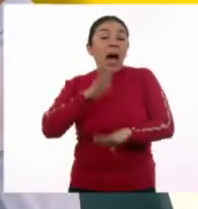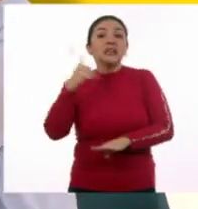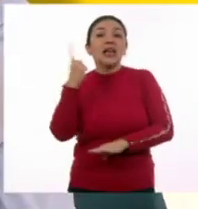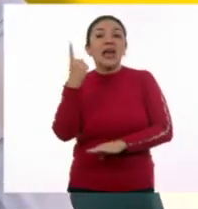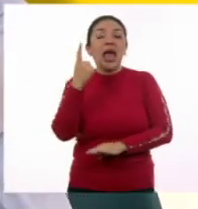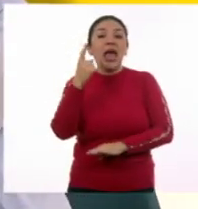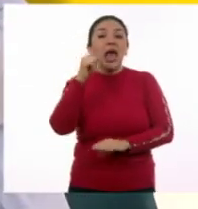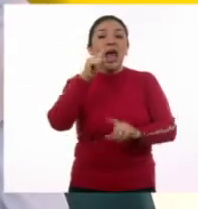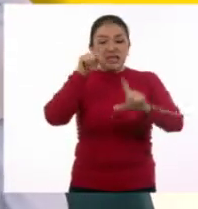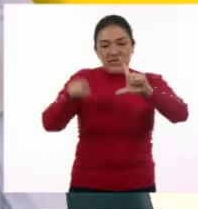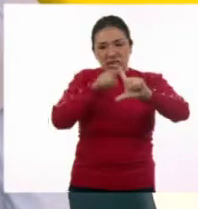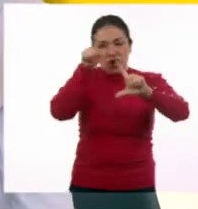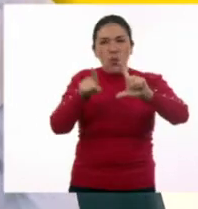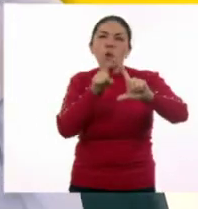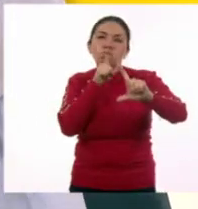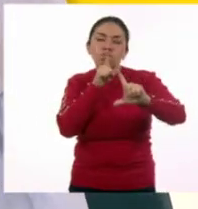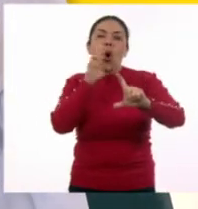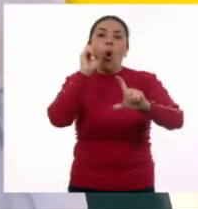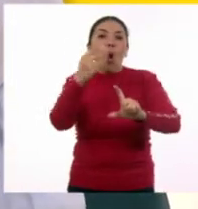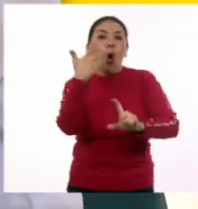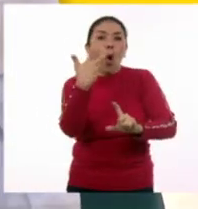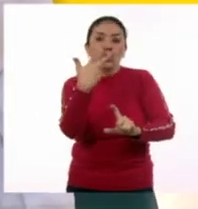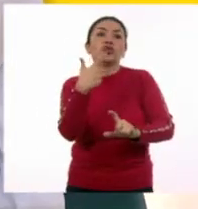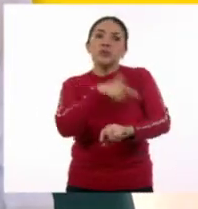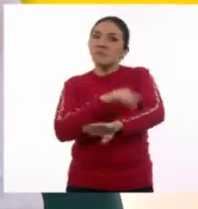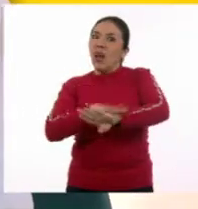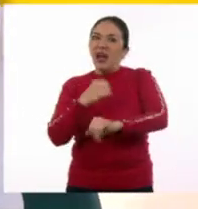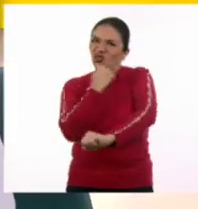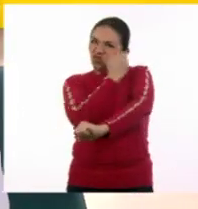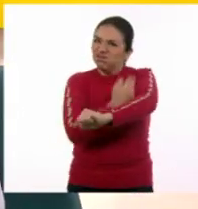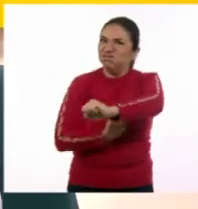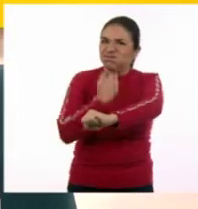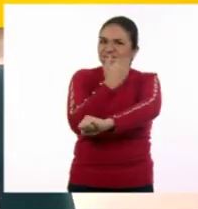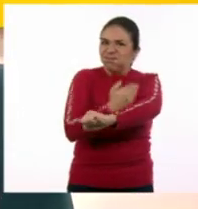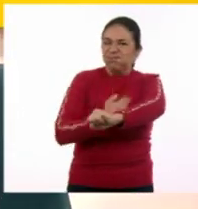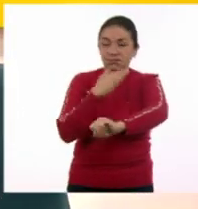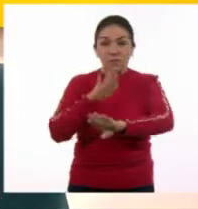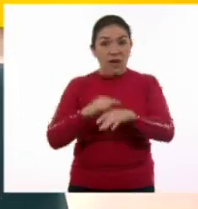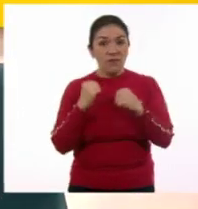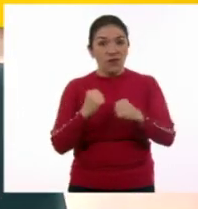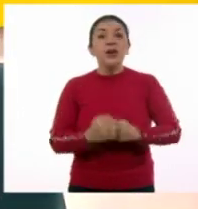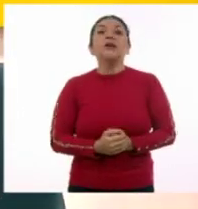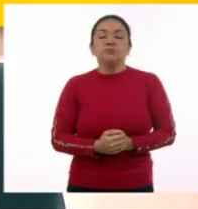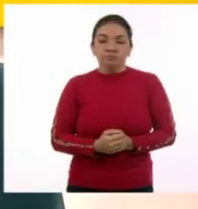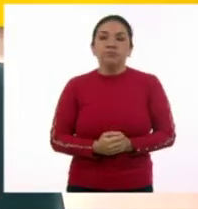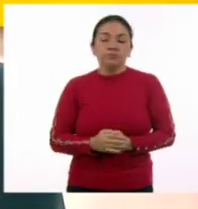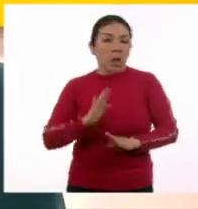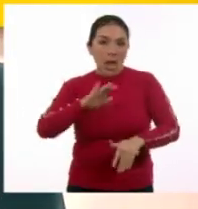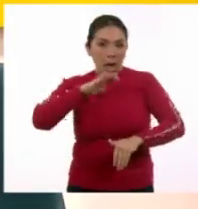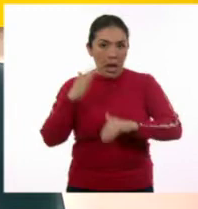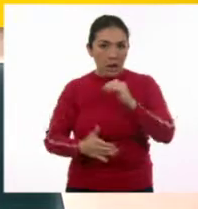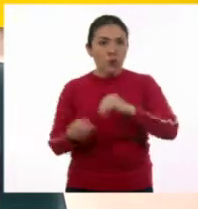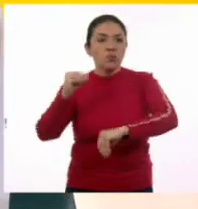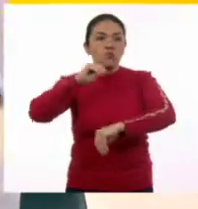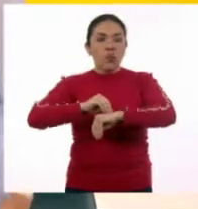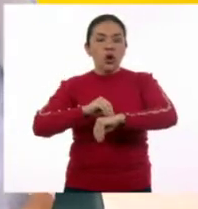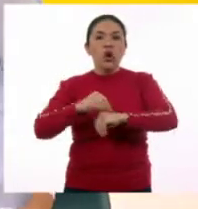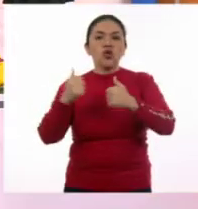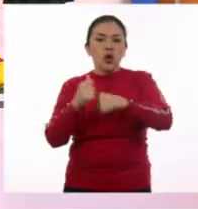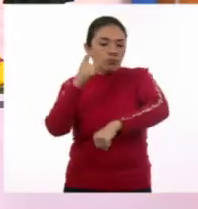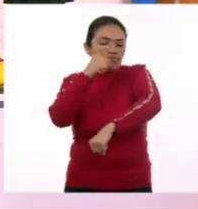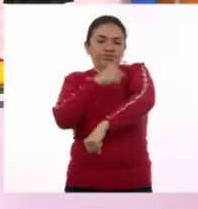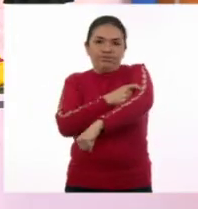igual terminamos con ong circular y vamos a colocar nuestro seguro incluso este se hizo un poco más